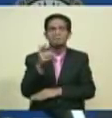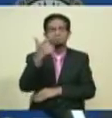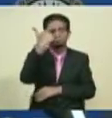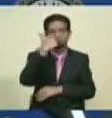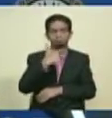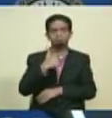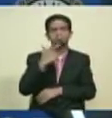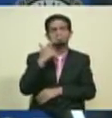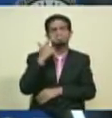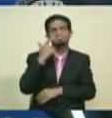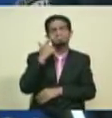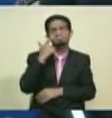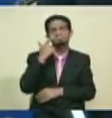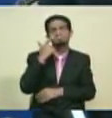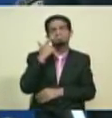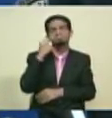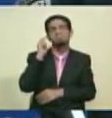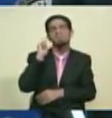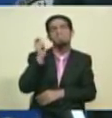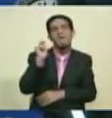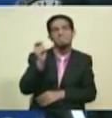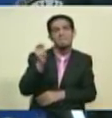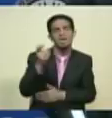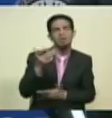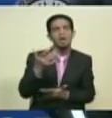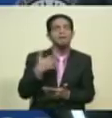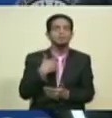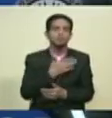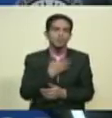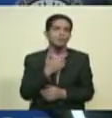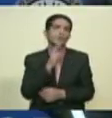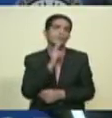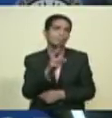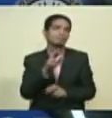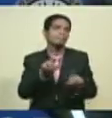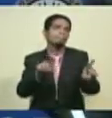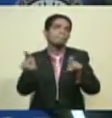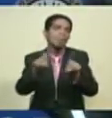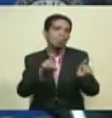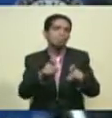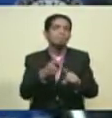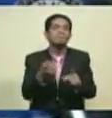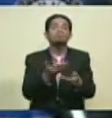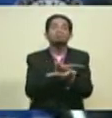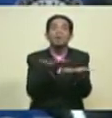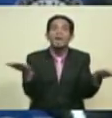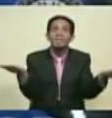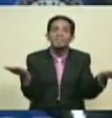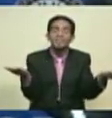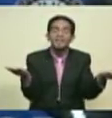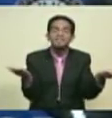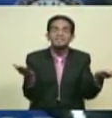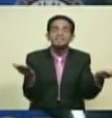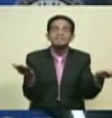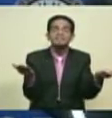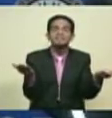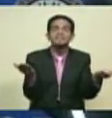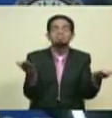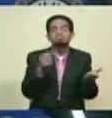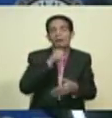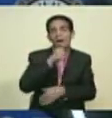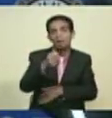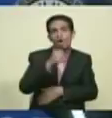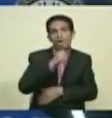Yo quiero en realidad responder las preguntas, pero a ustedes que son acuciosas periodistas